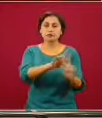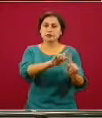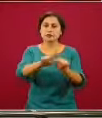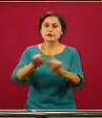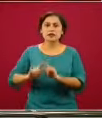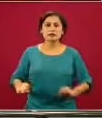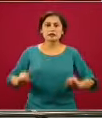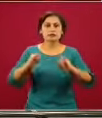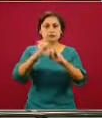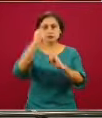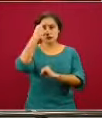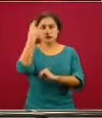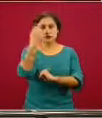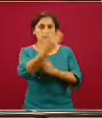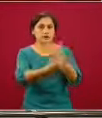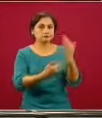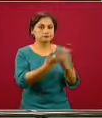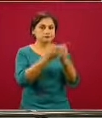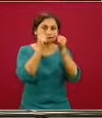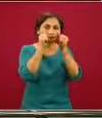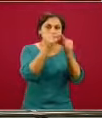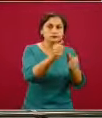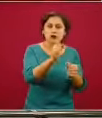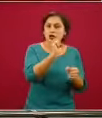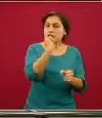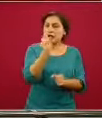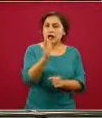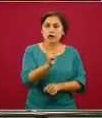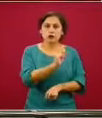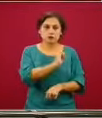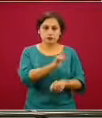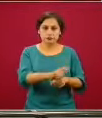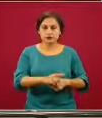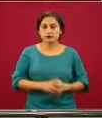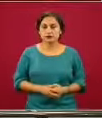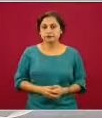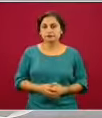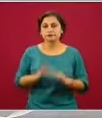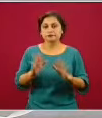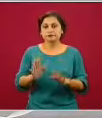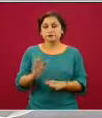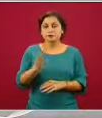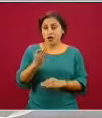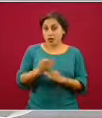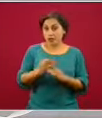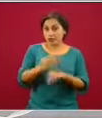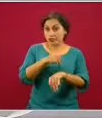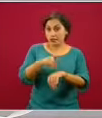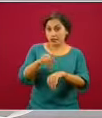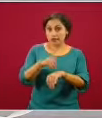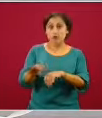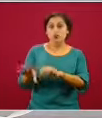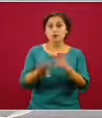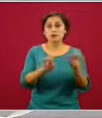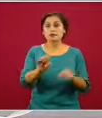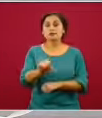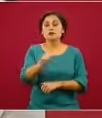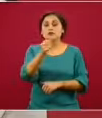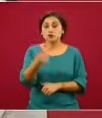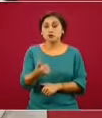brindar atención especializada. Y el 911 ahora, para, digamos, esta población en particular, tiene como